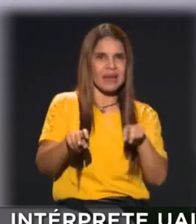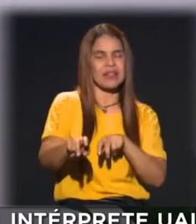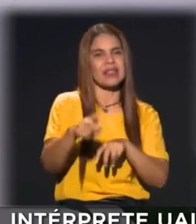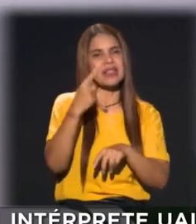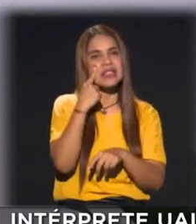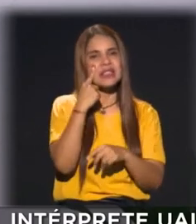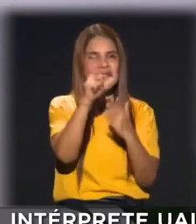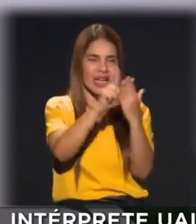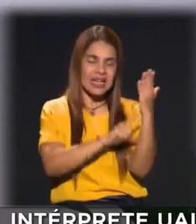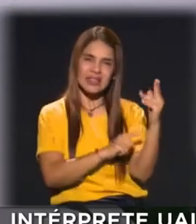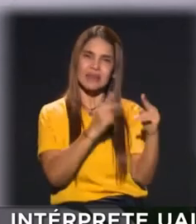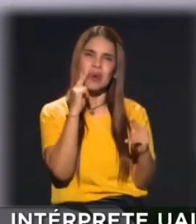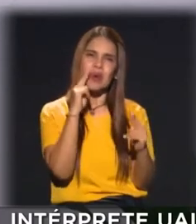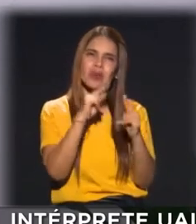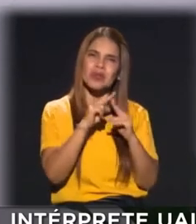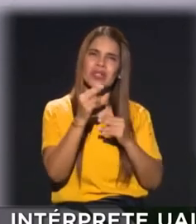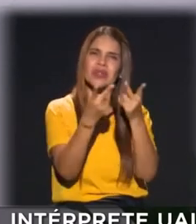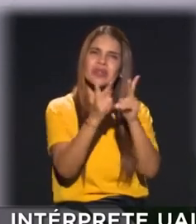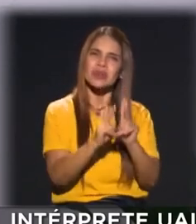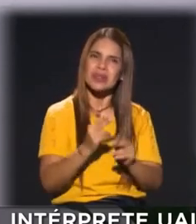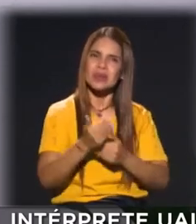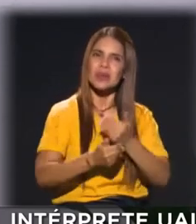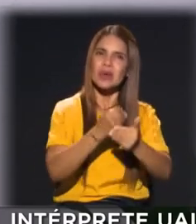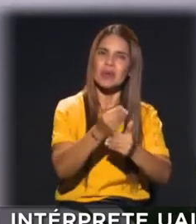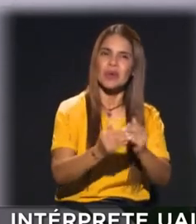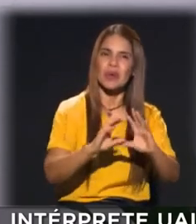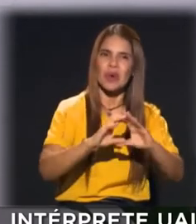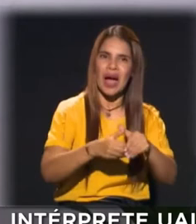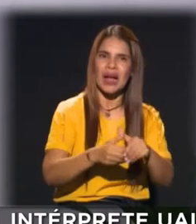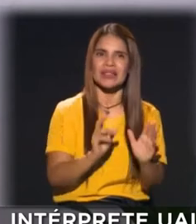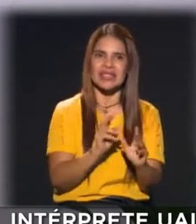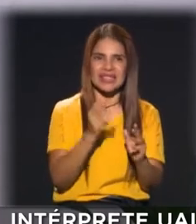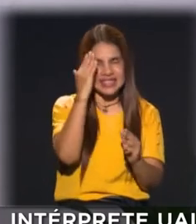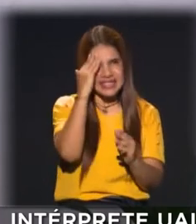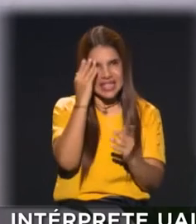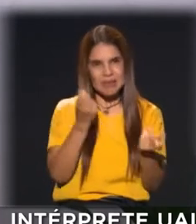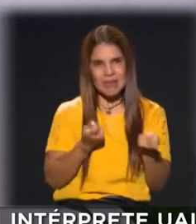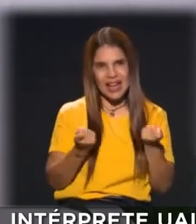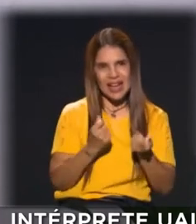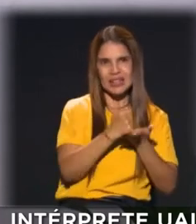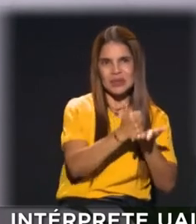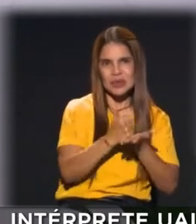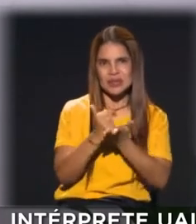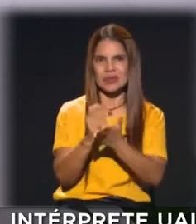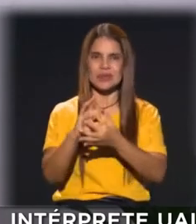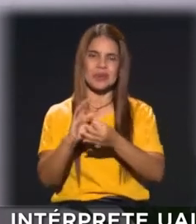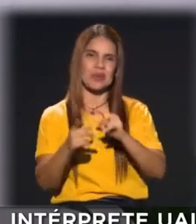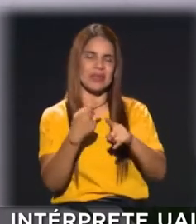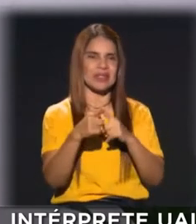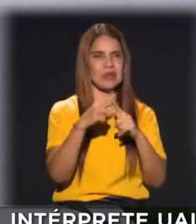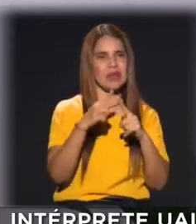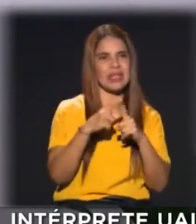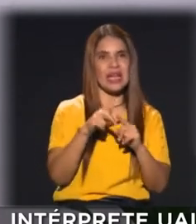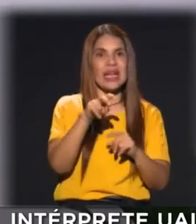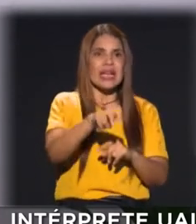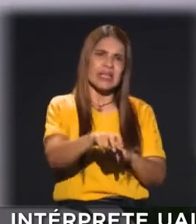que están acá en el aula de clase, porque sé que se me va a rodear de ellos y los va a ayudar a que salgan adelante con la tarea. O